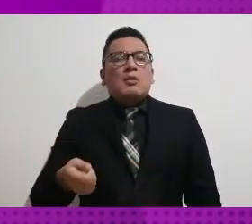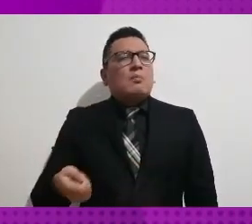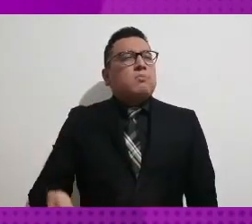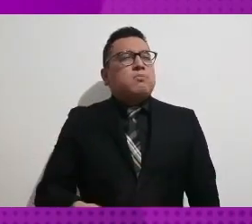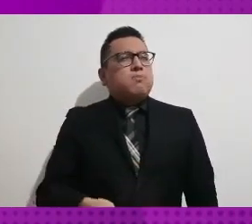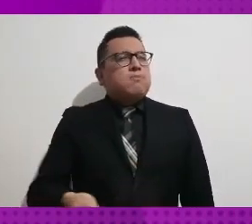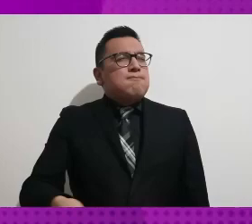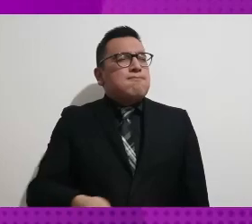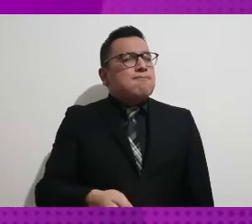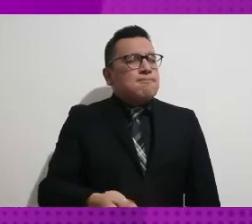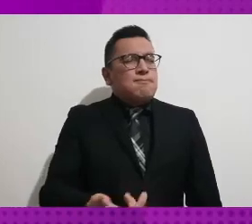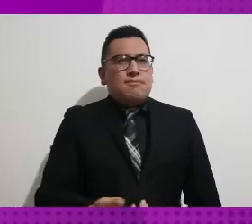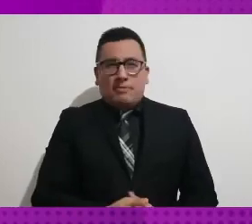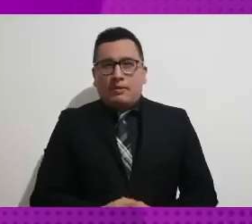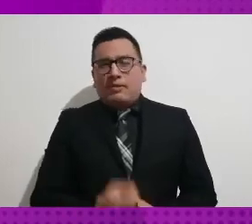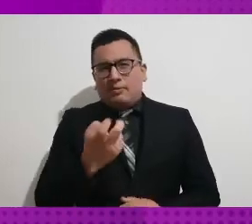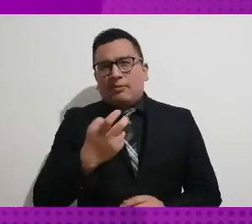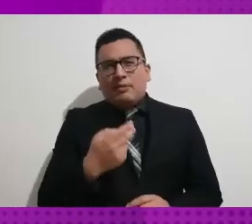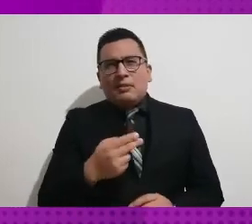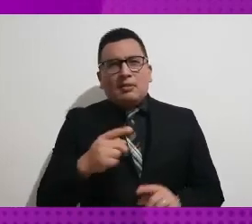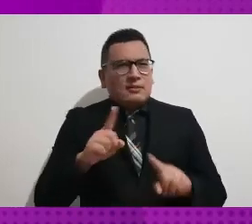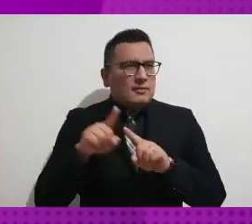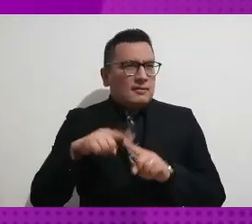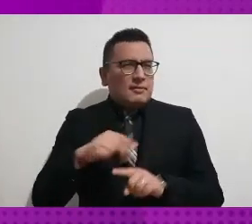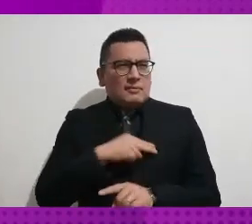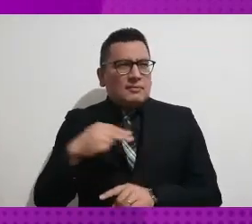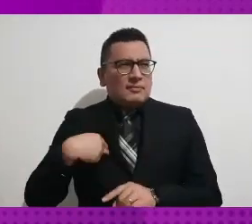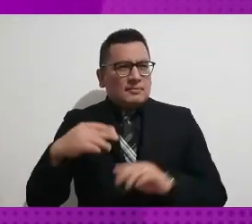en todo lo que era la capacitación para ellos,